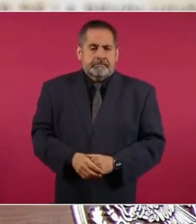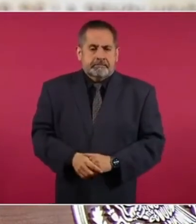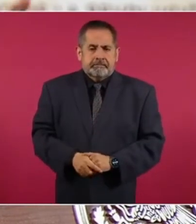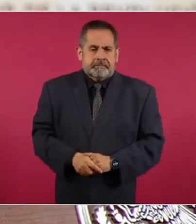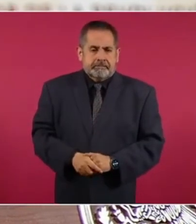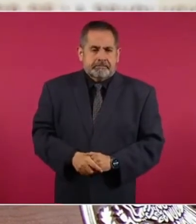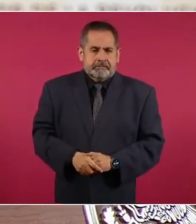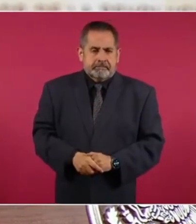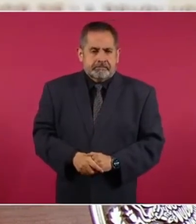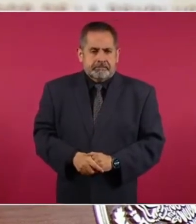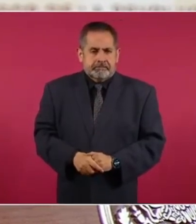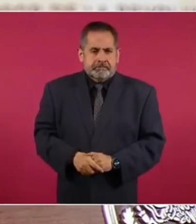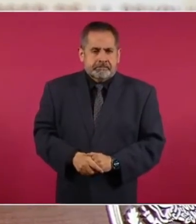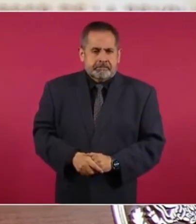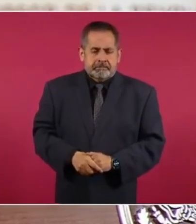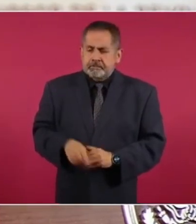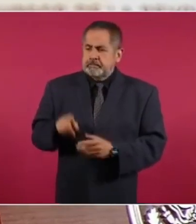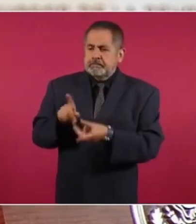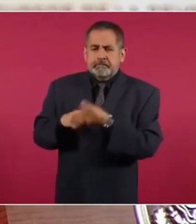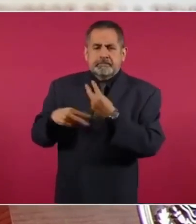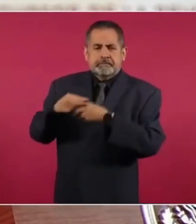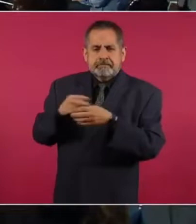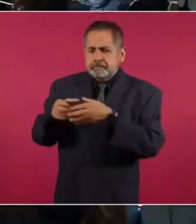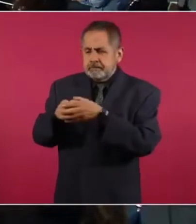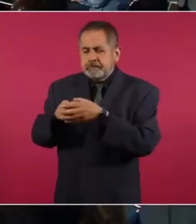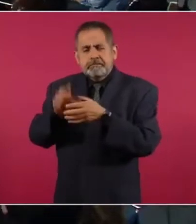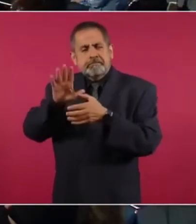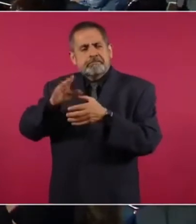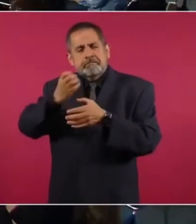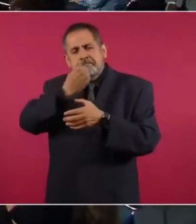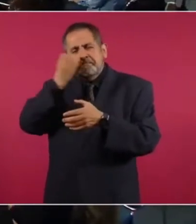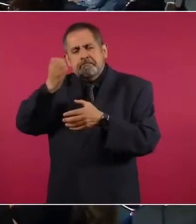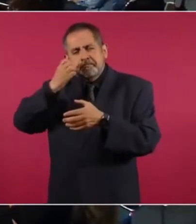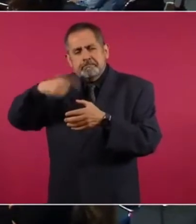Es como una pequeña escuela de formación